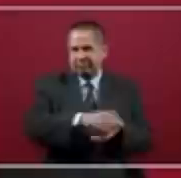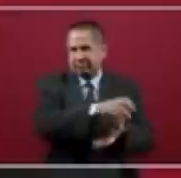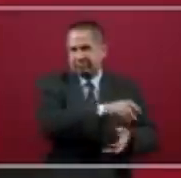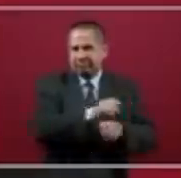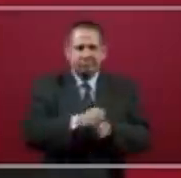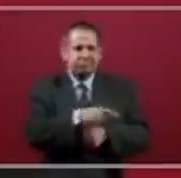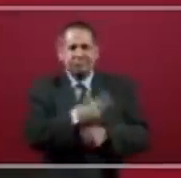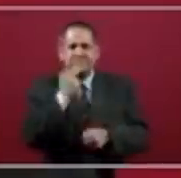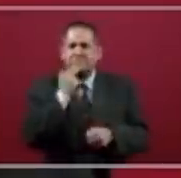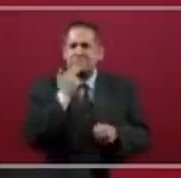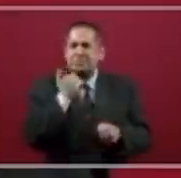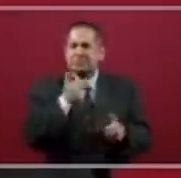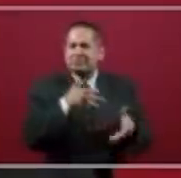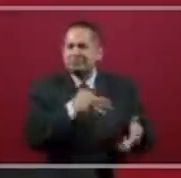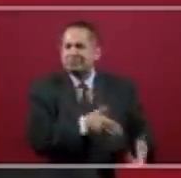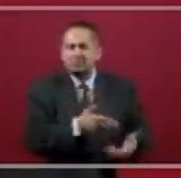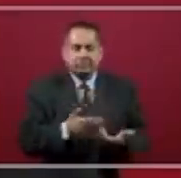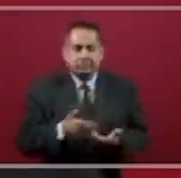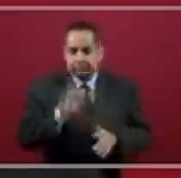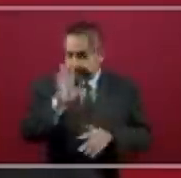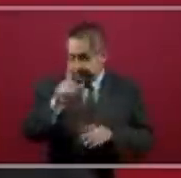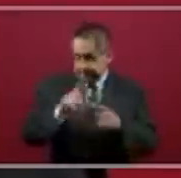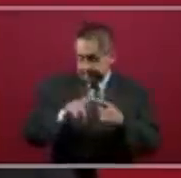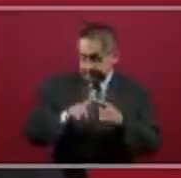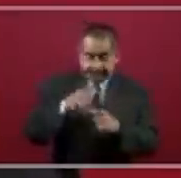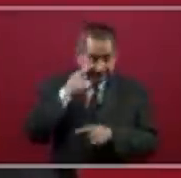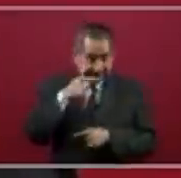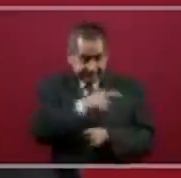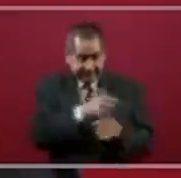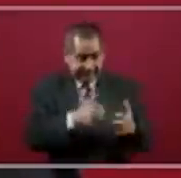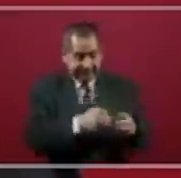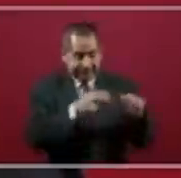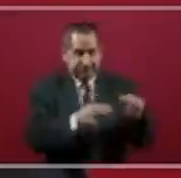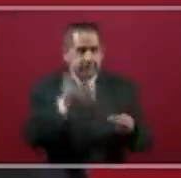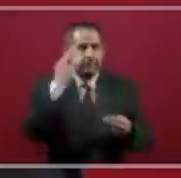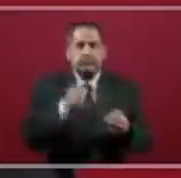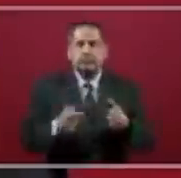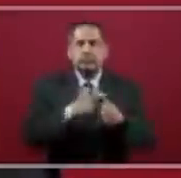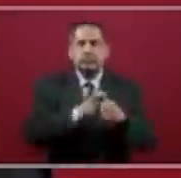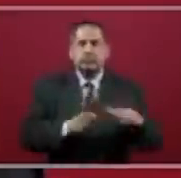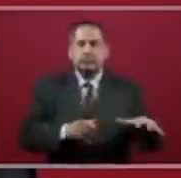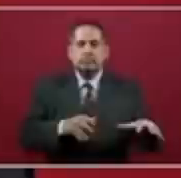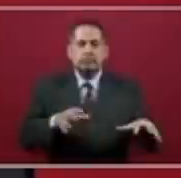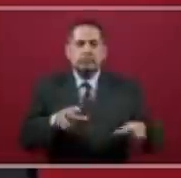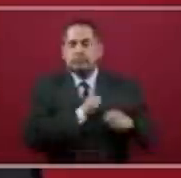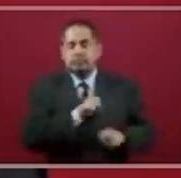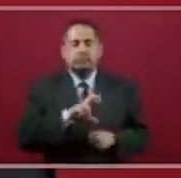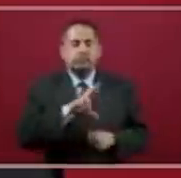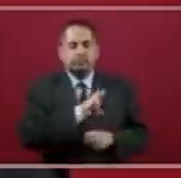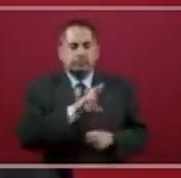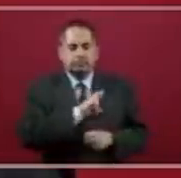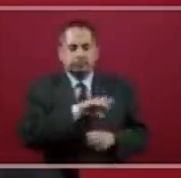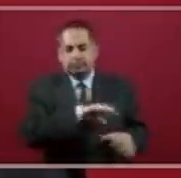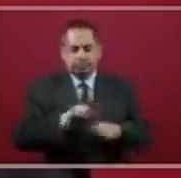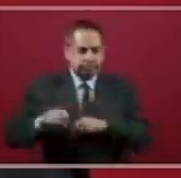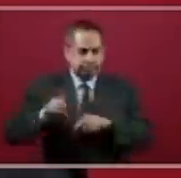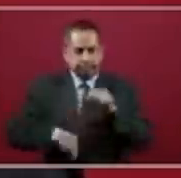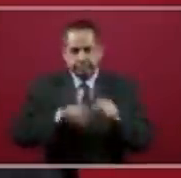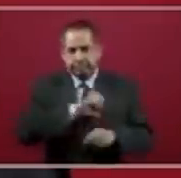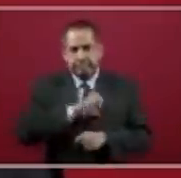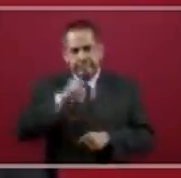Primero, esa planta la habían privatizado. ¿Cuándo se